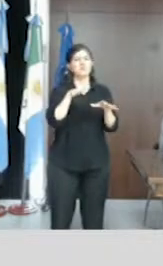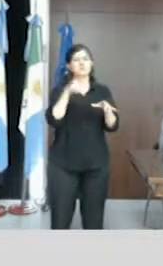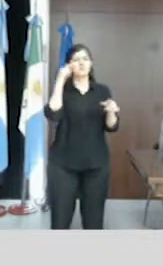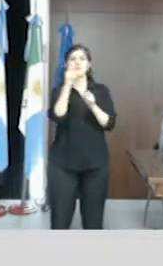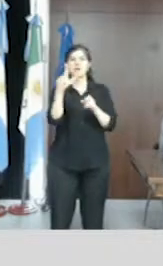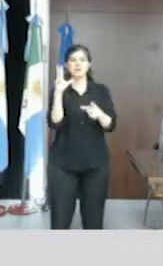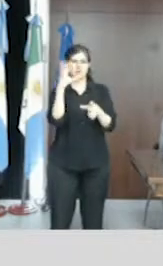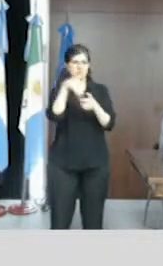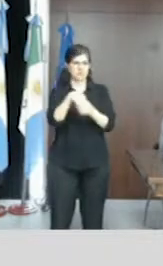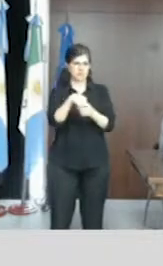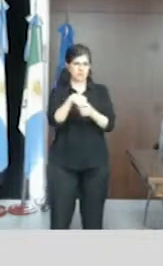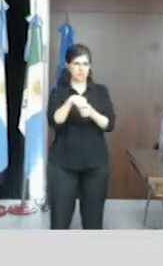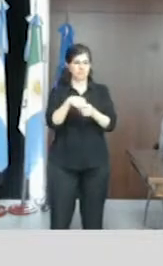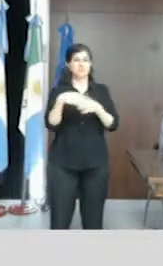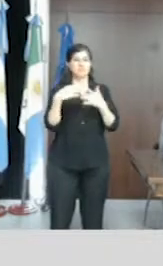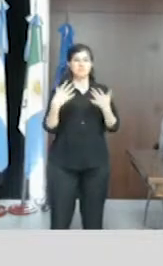las áreas de,